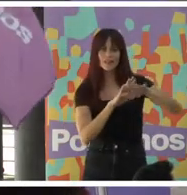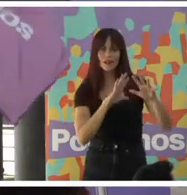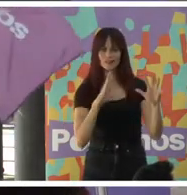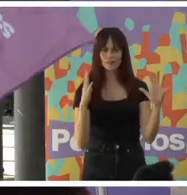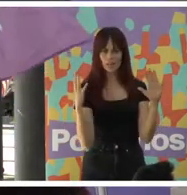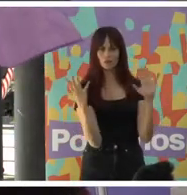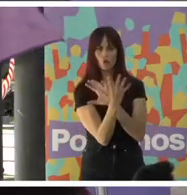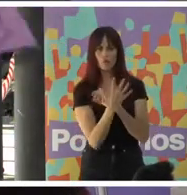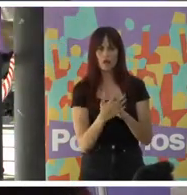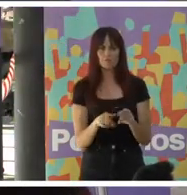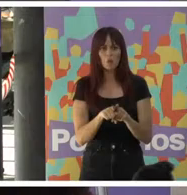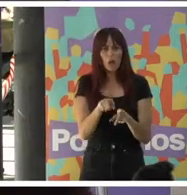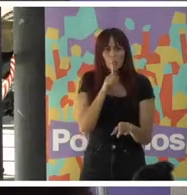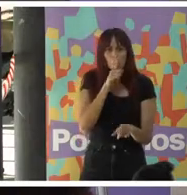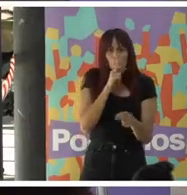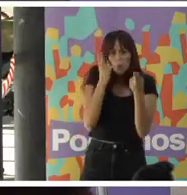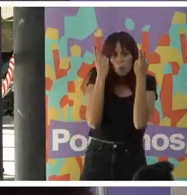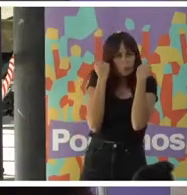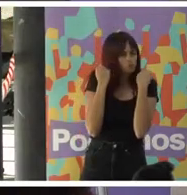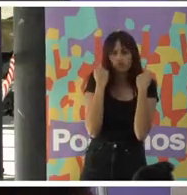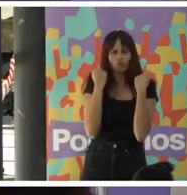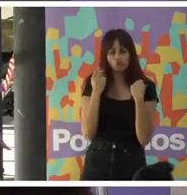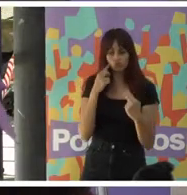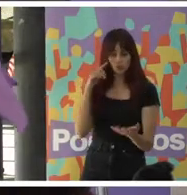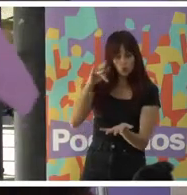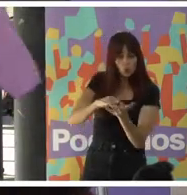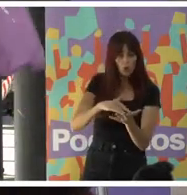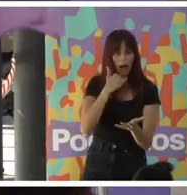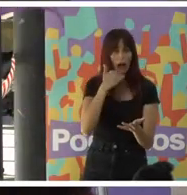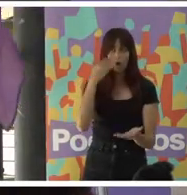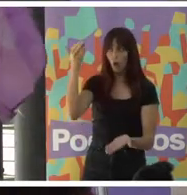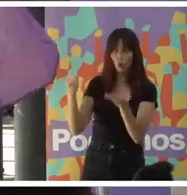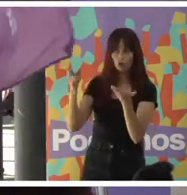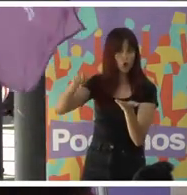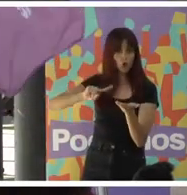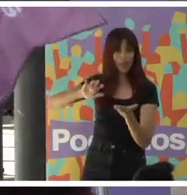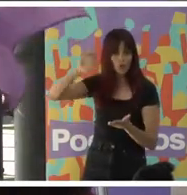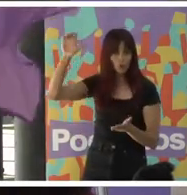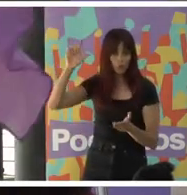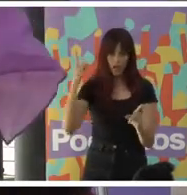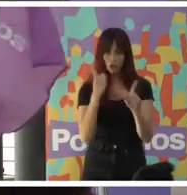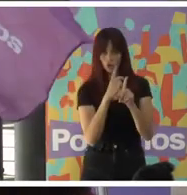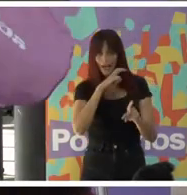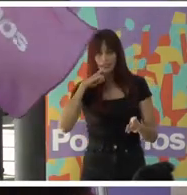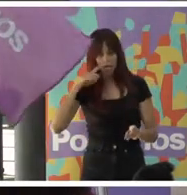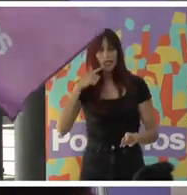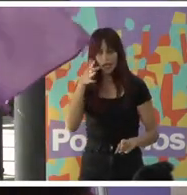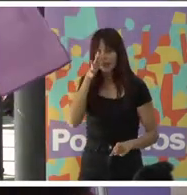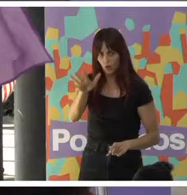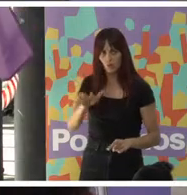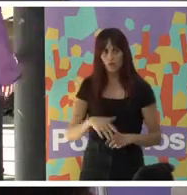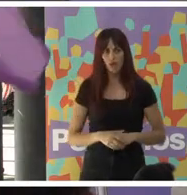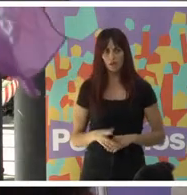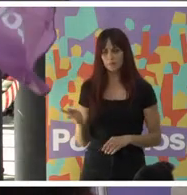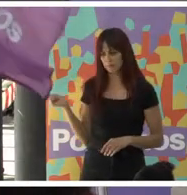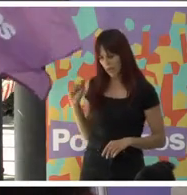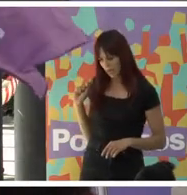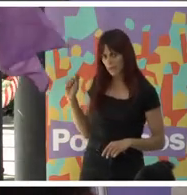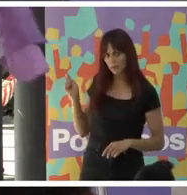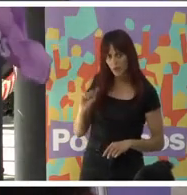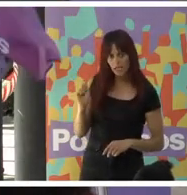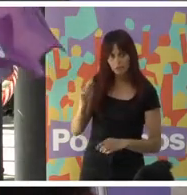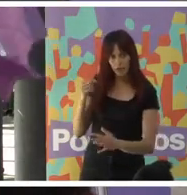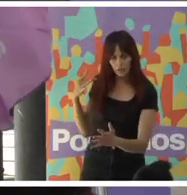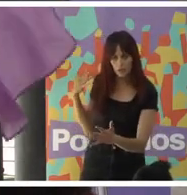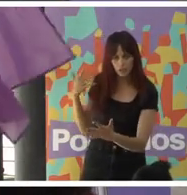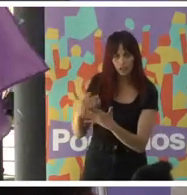transformadora que no se calla y que denuncia las complicidades europeas también con Israel. Han tenido que pasar meses para que algunos